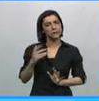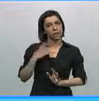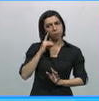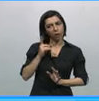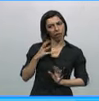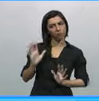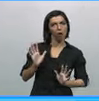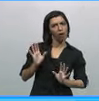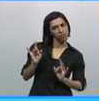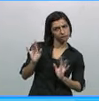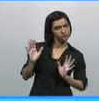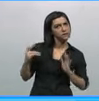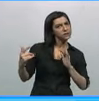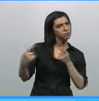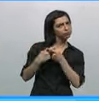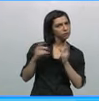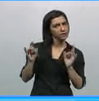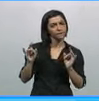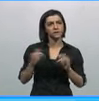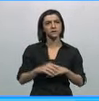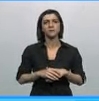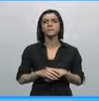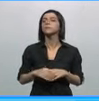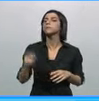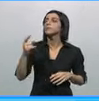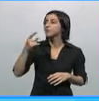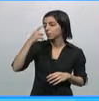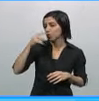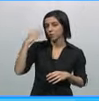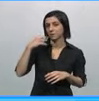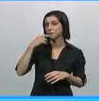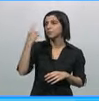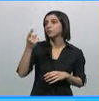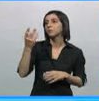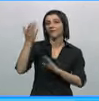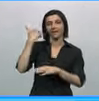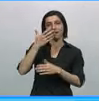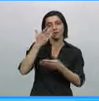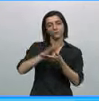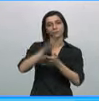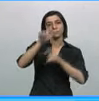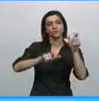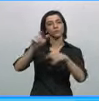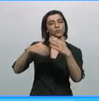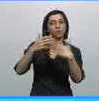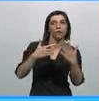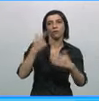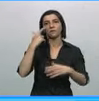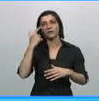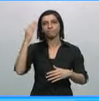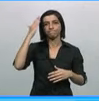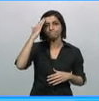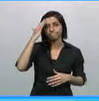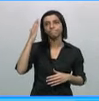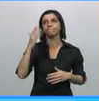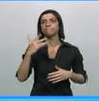Y vos, la otra parte que te quería preguntar, antes hablábamos de la parte mental, de la parte más emocional de los jugadores. Vos como técnico, ¿cómo crees que lo vas a vivir